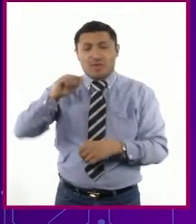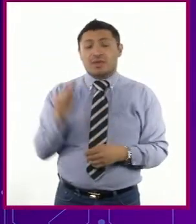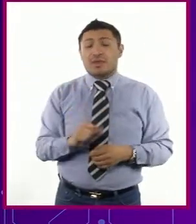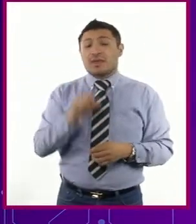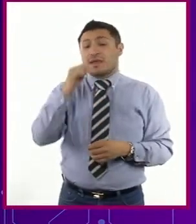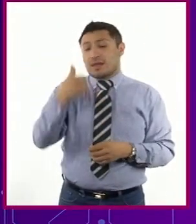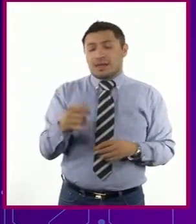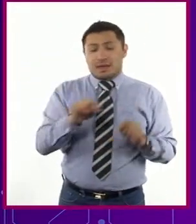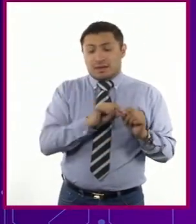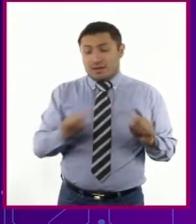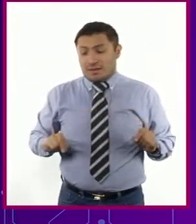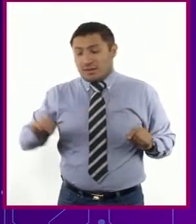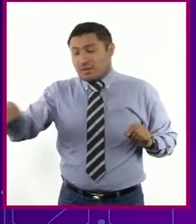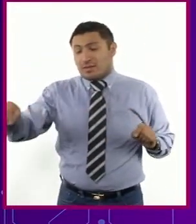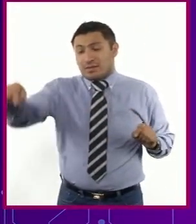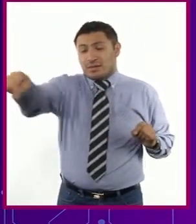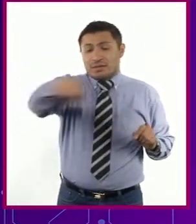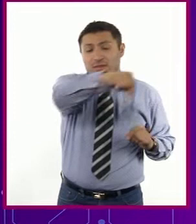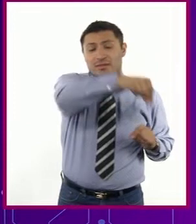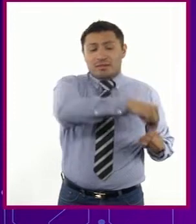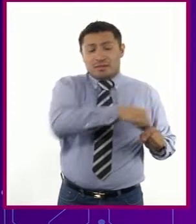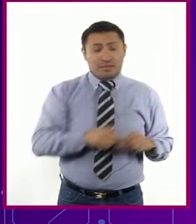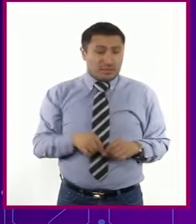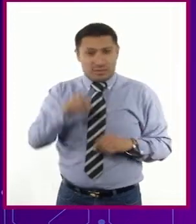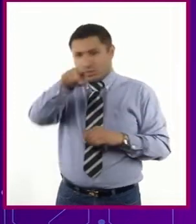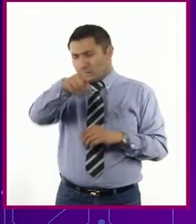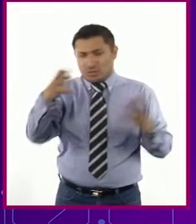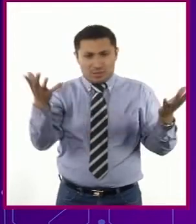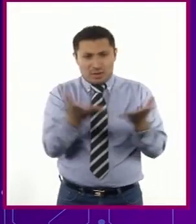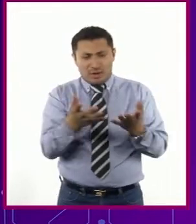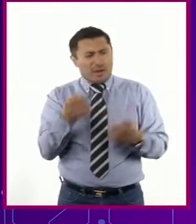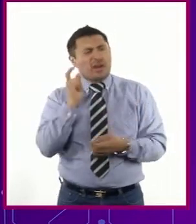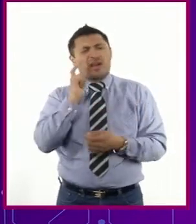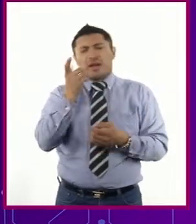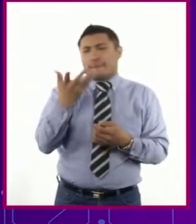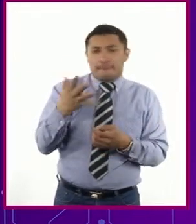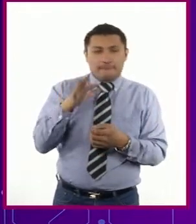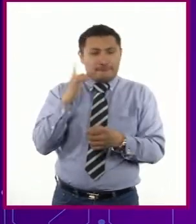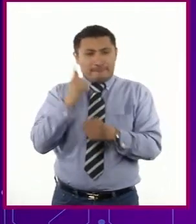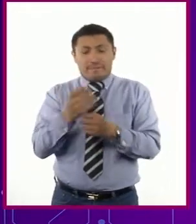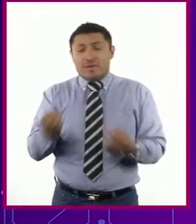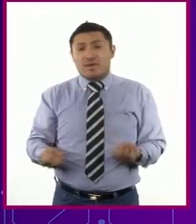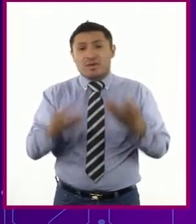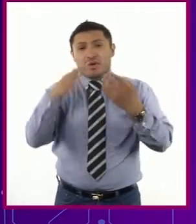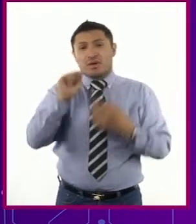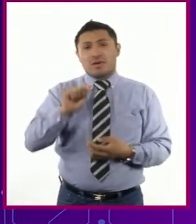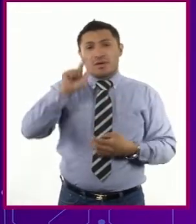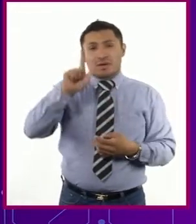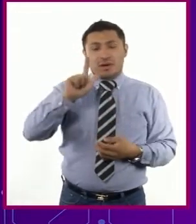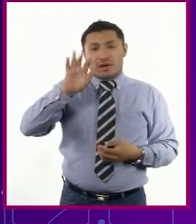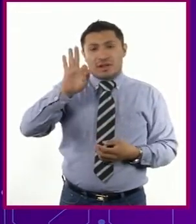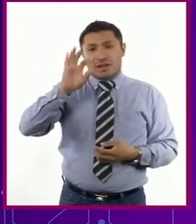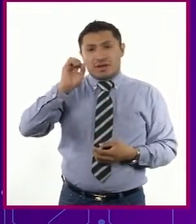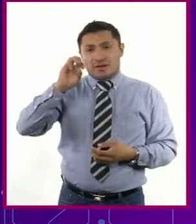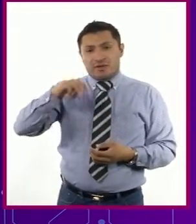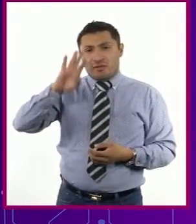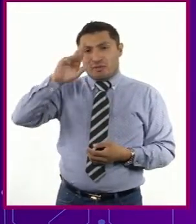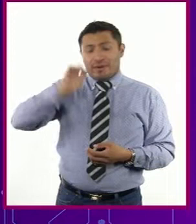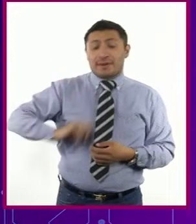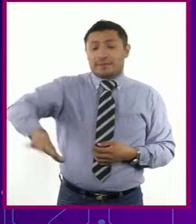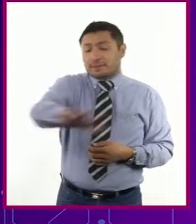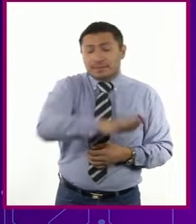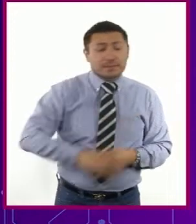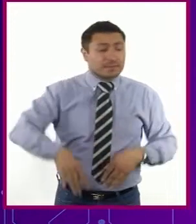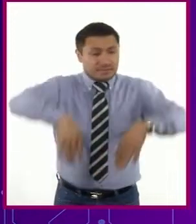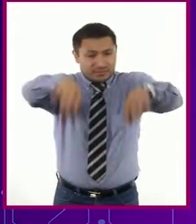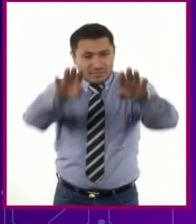un cerco. Allá en casa, realicen una estimación de la cantidad de alfombra requerida para esa zona de juegos.